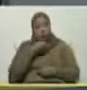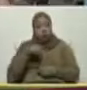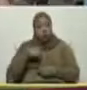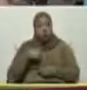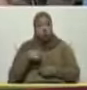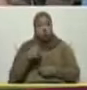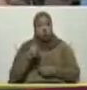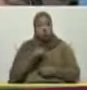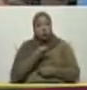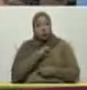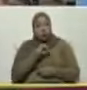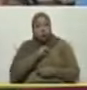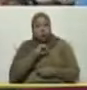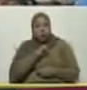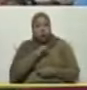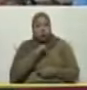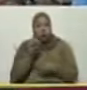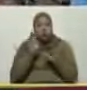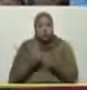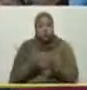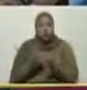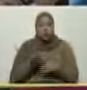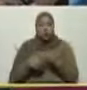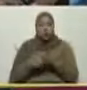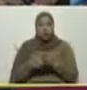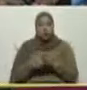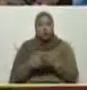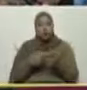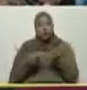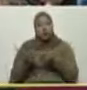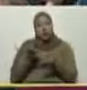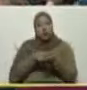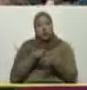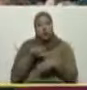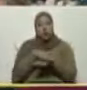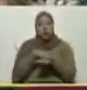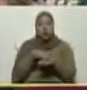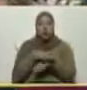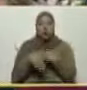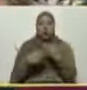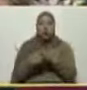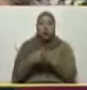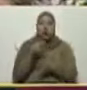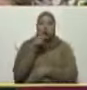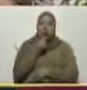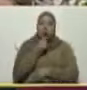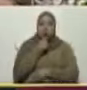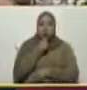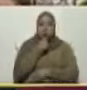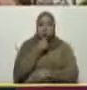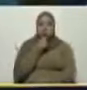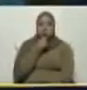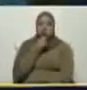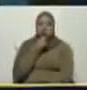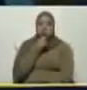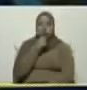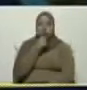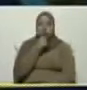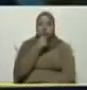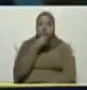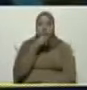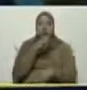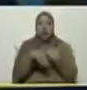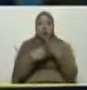íbamos a acobardar nos íbamos a rendir íbamos a retroceder Aquí no hay cobarde aquí nadie iba a